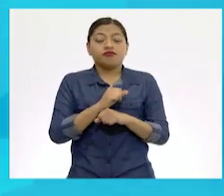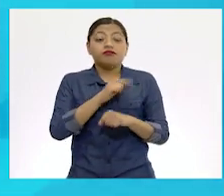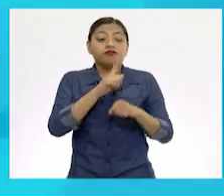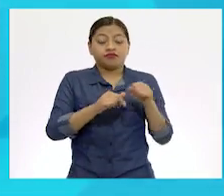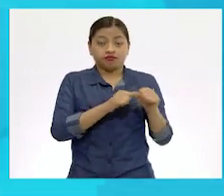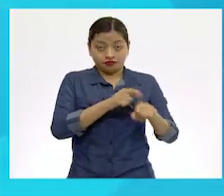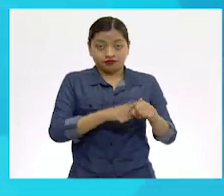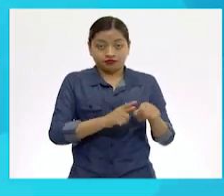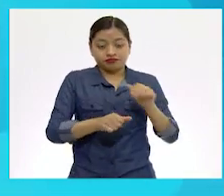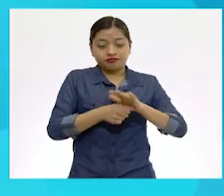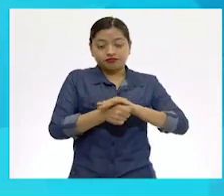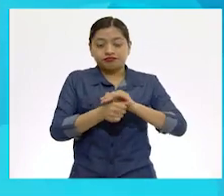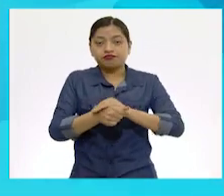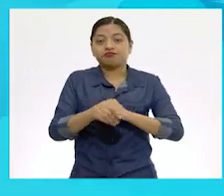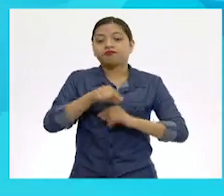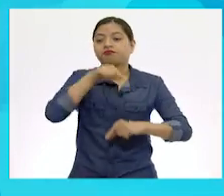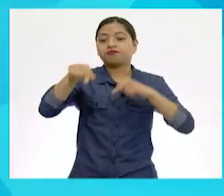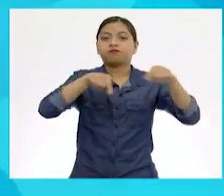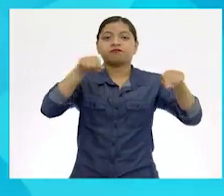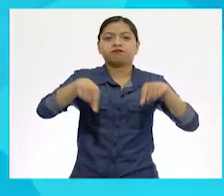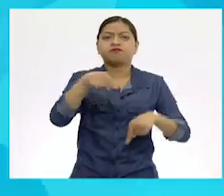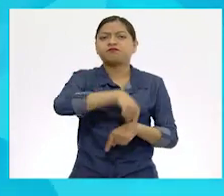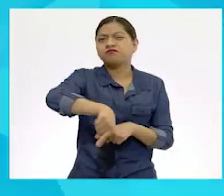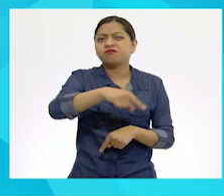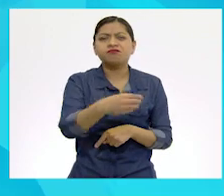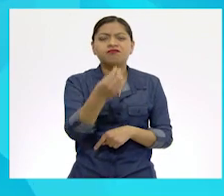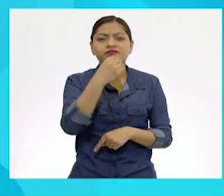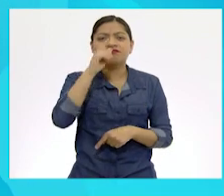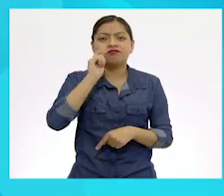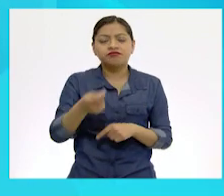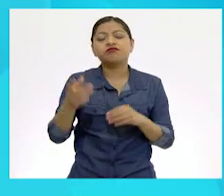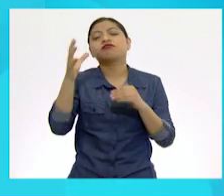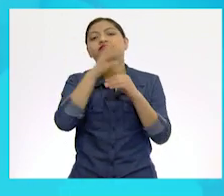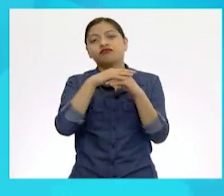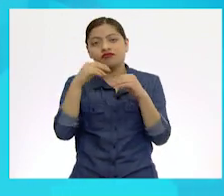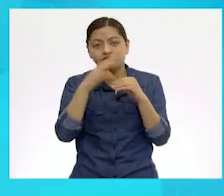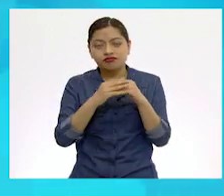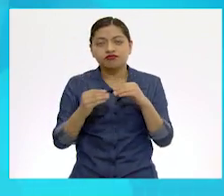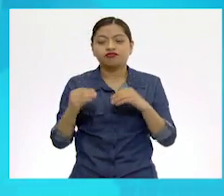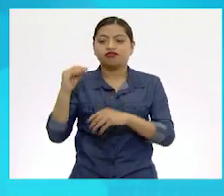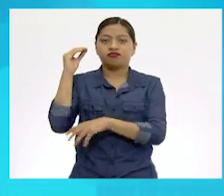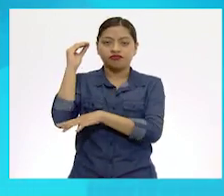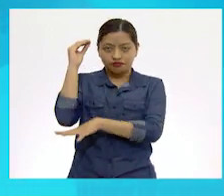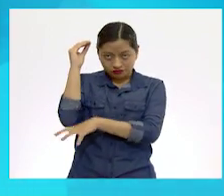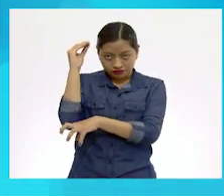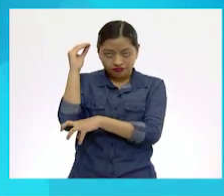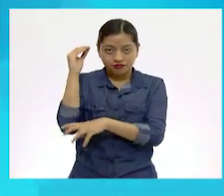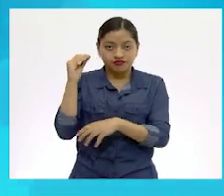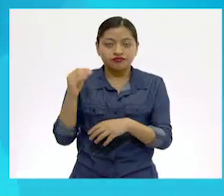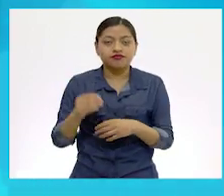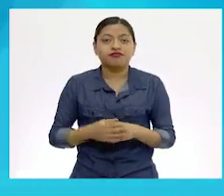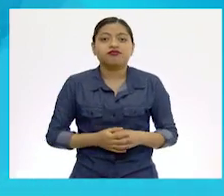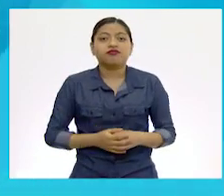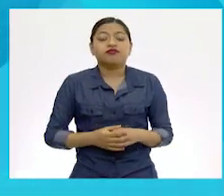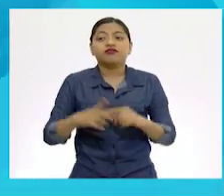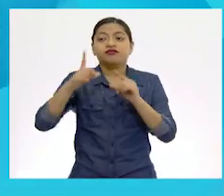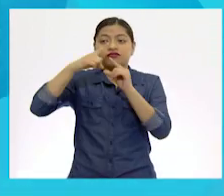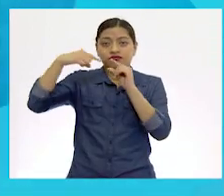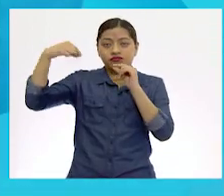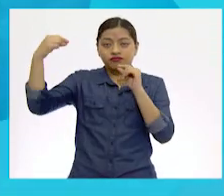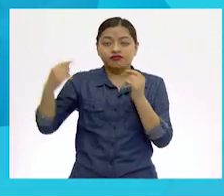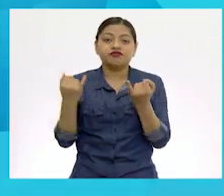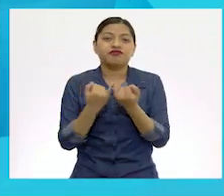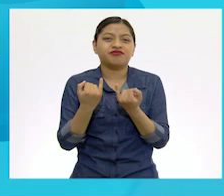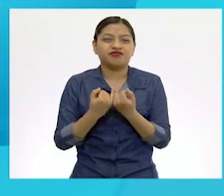y se alimentan de frutos, de raíces, de hojas, incluso llegan a comer algo de